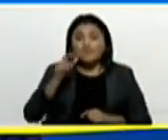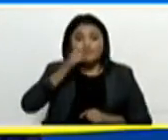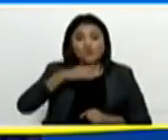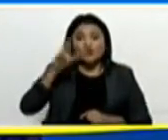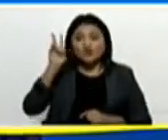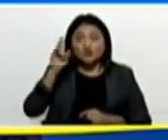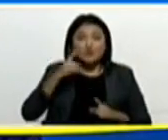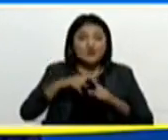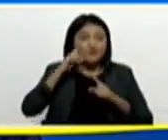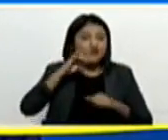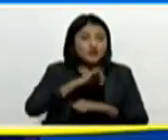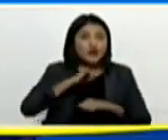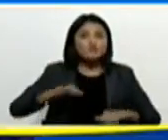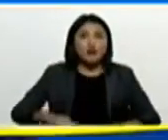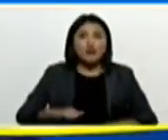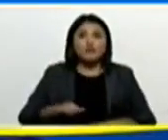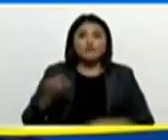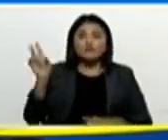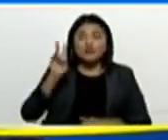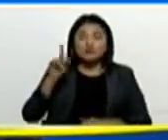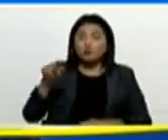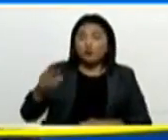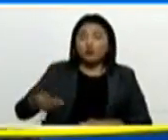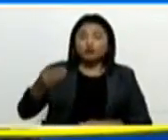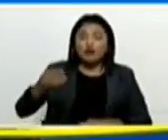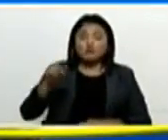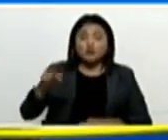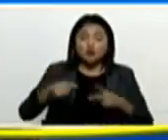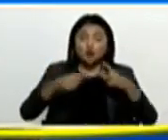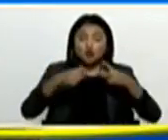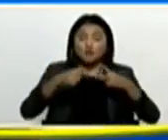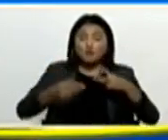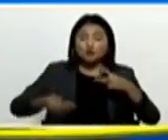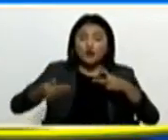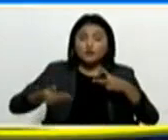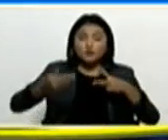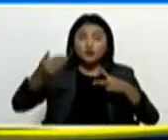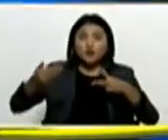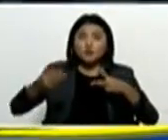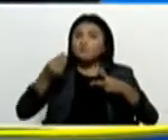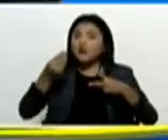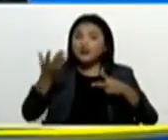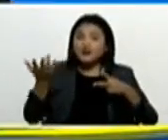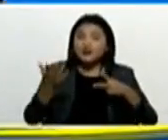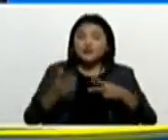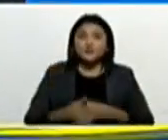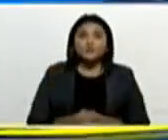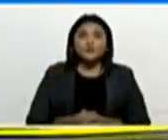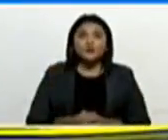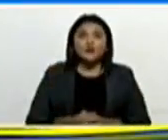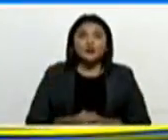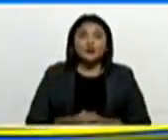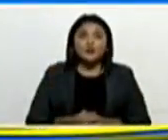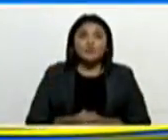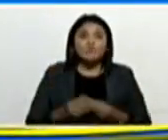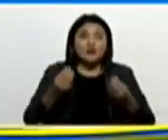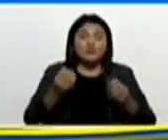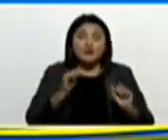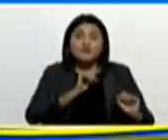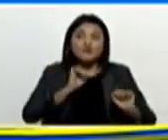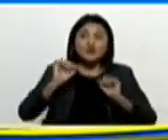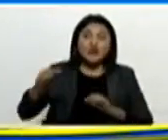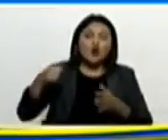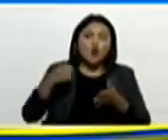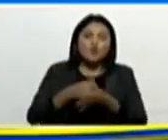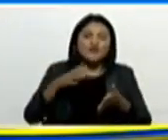Fuerzas Armadas venezolanas han sido determinantes para que se revirtiera el golpe de Estado contra